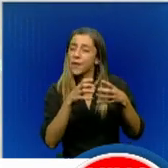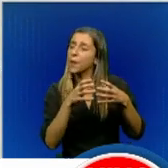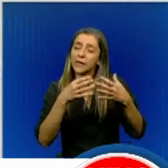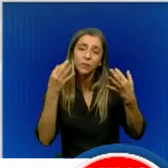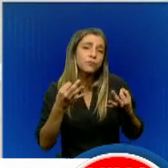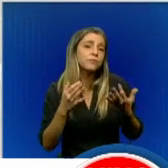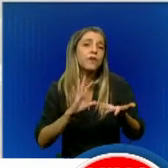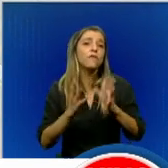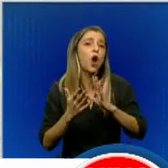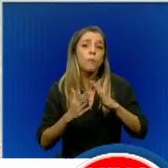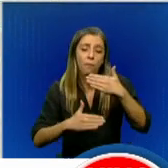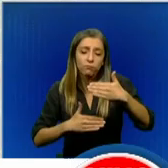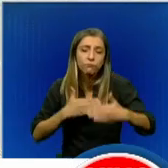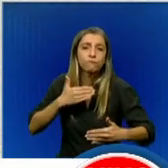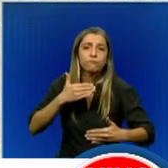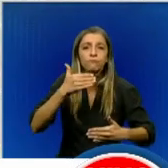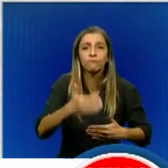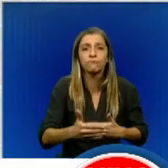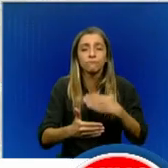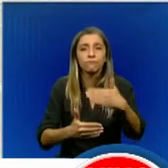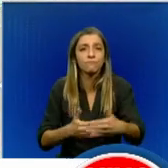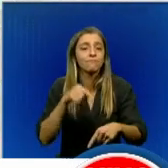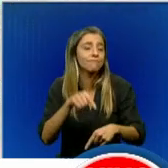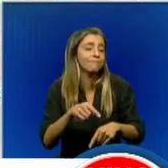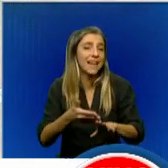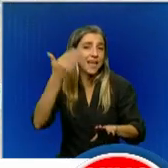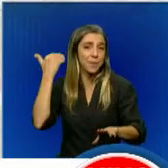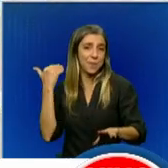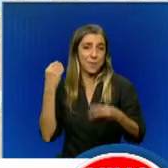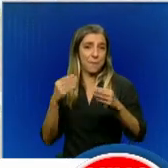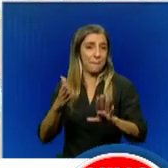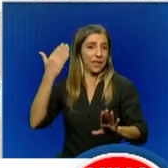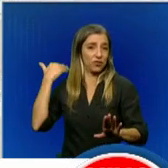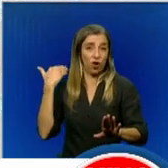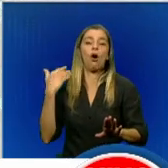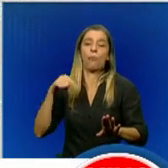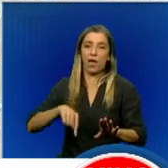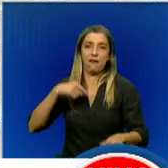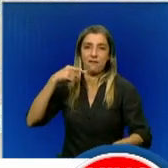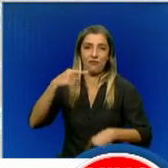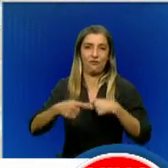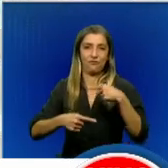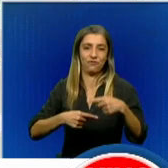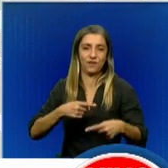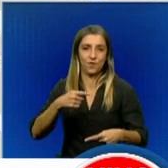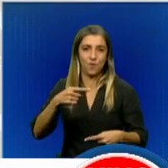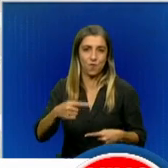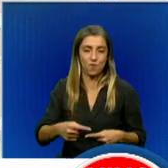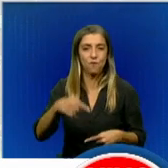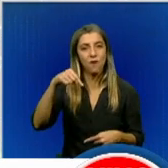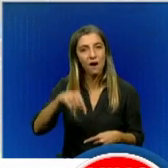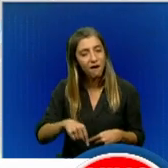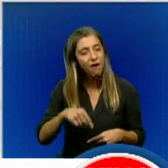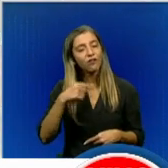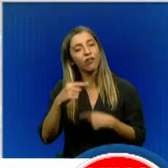más en ese camino hoy estamos avanzando en ese